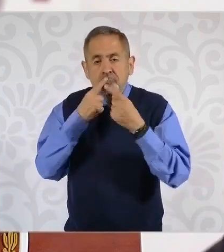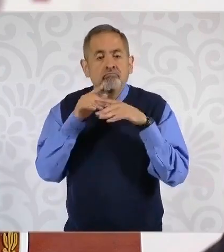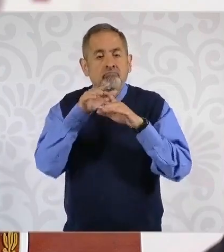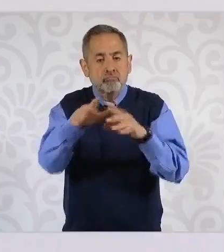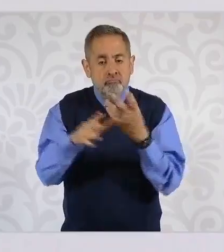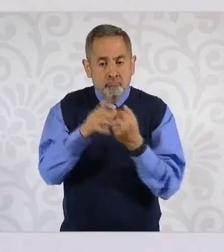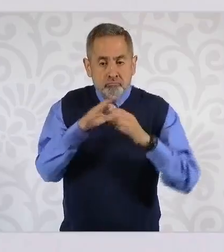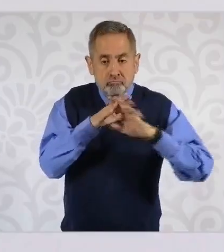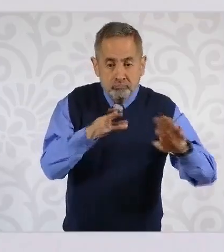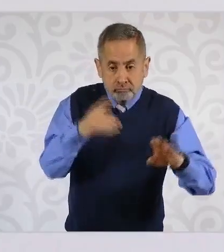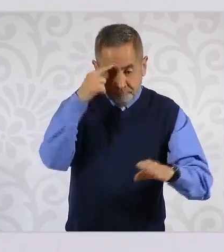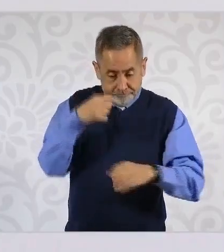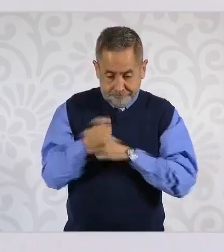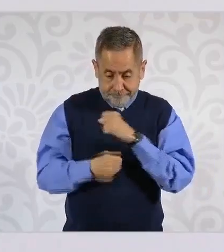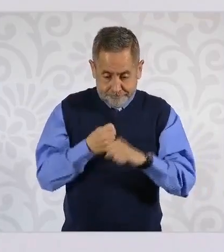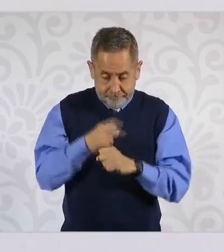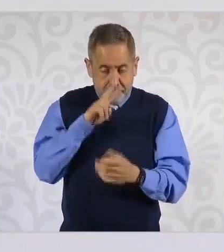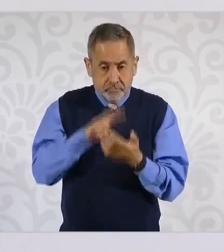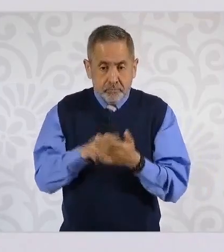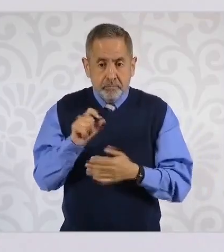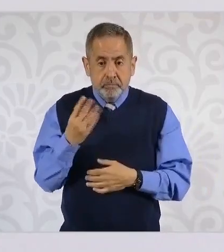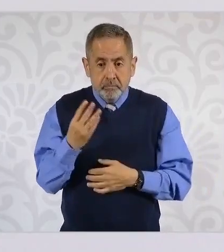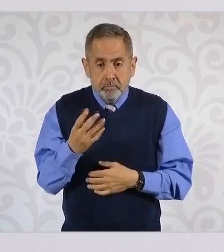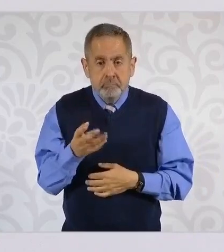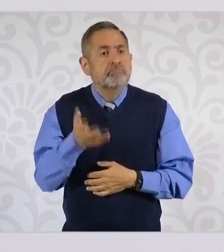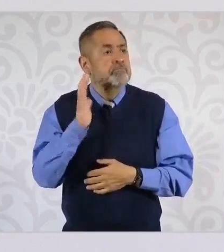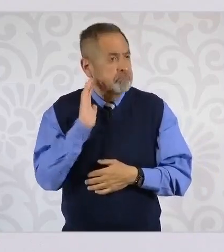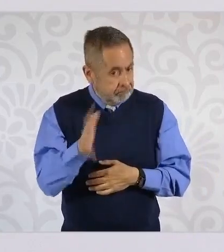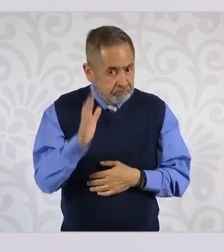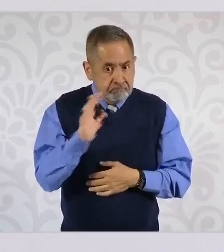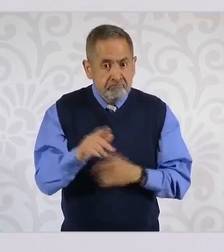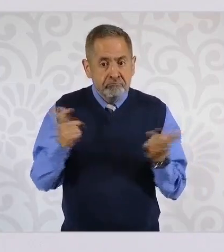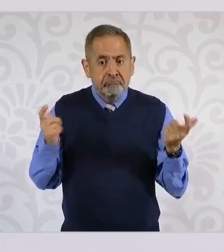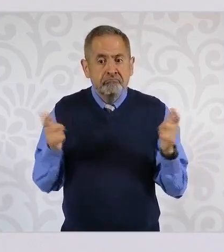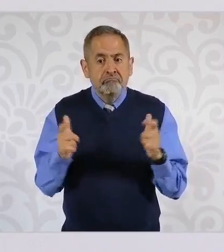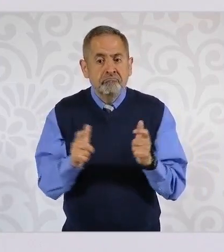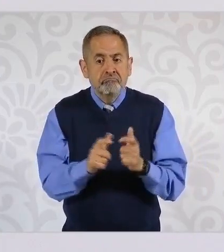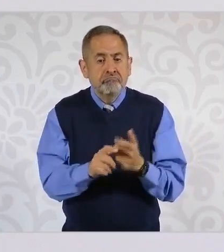principalmente para el 2024, que ha disminuido mucho